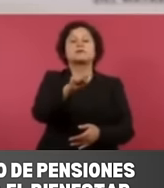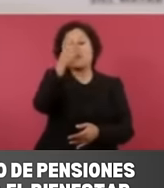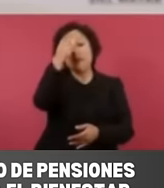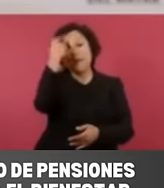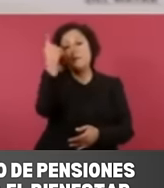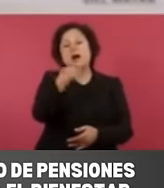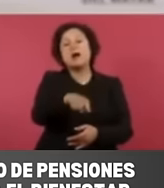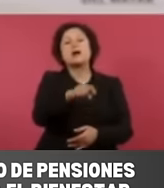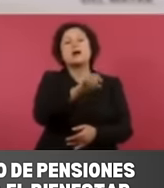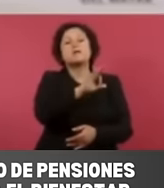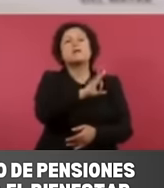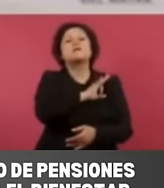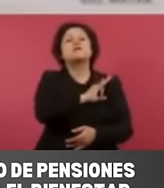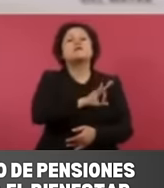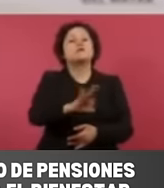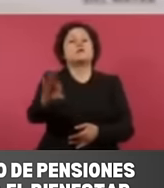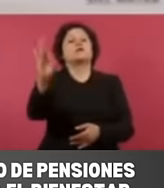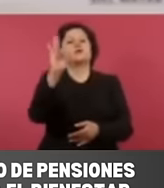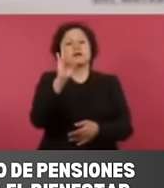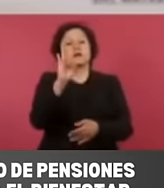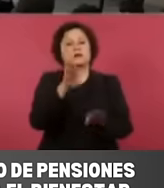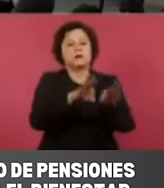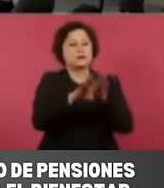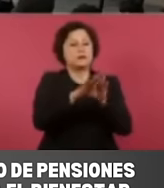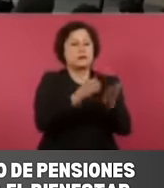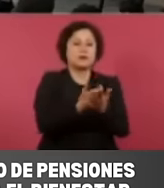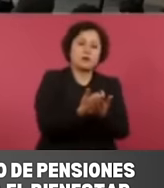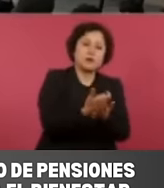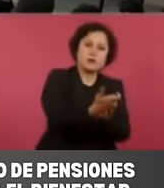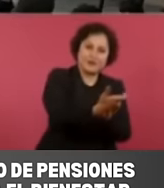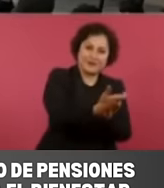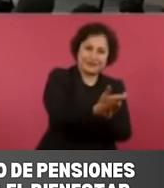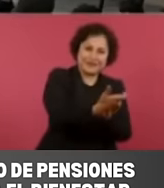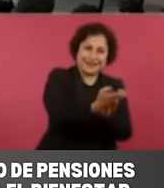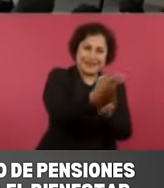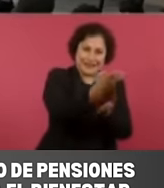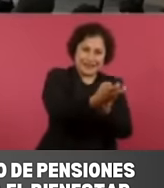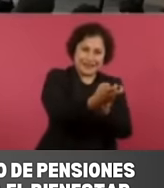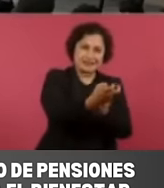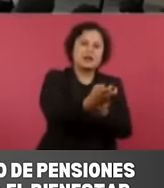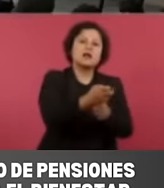de que reciban más los trabajadores al jubilarse.